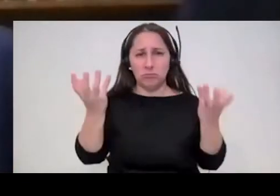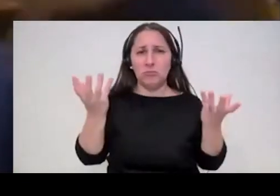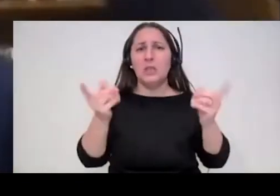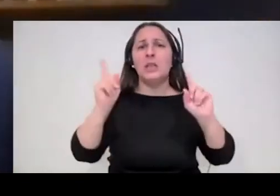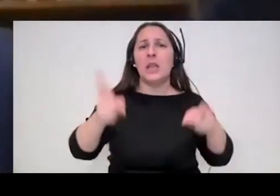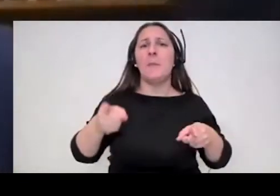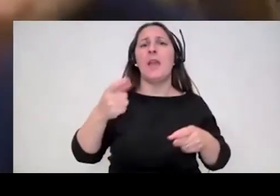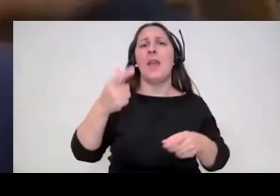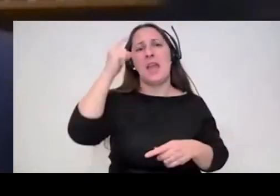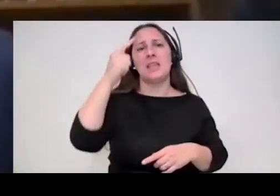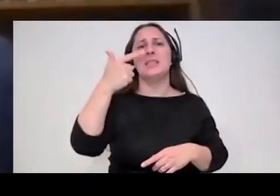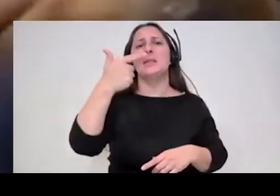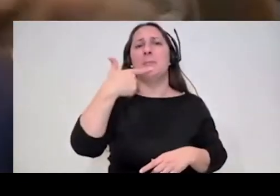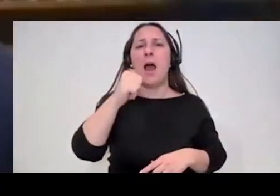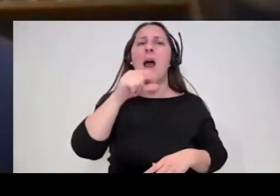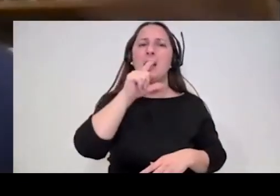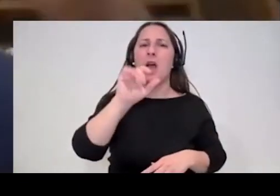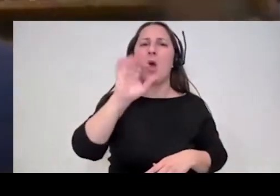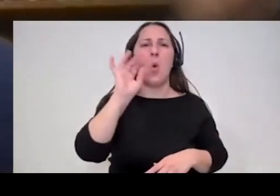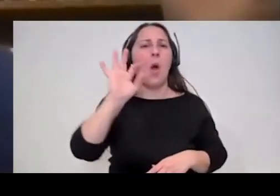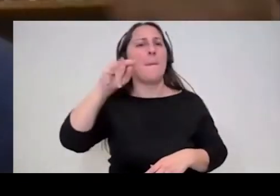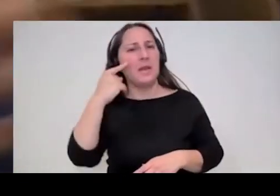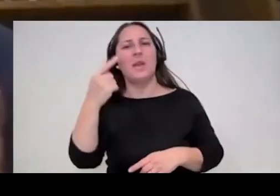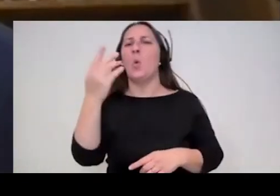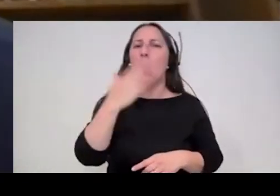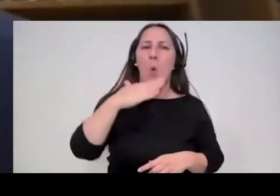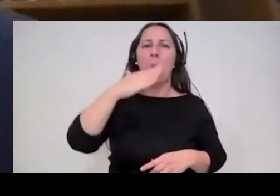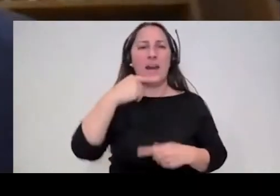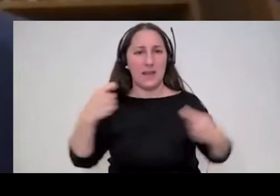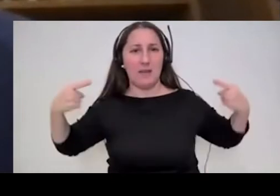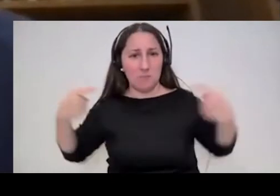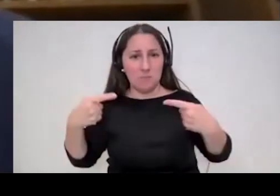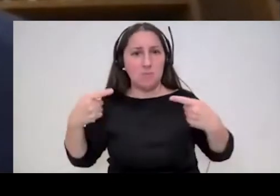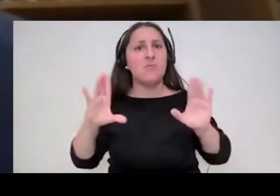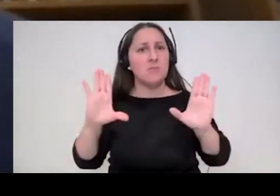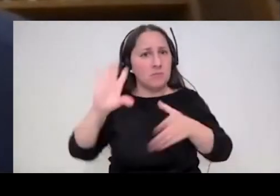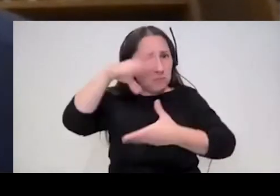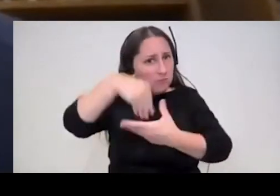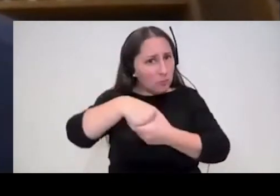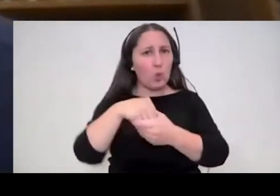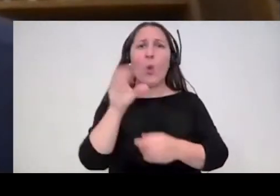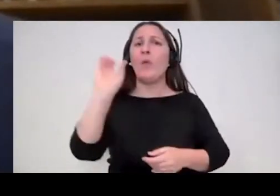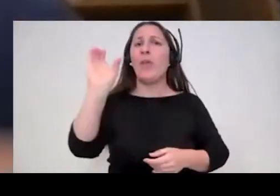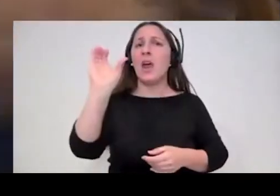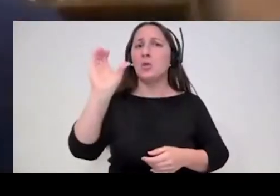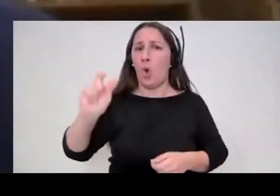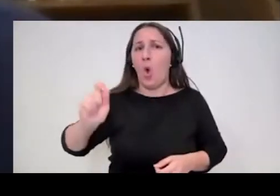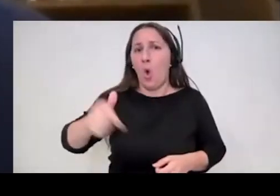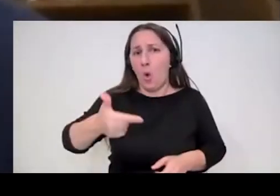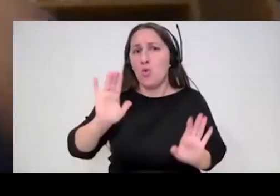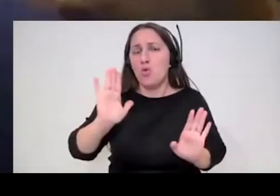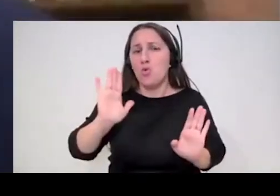ESMATA, que todo el mundo decía que uno está en un lado, que es Boca River, están en una confederación común. Mantienen